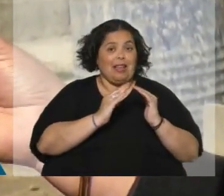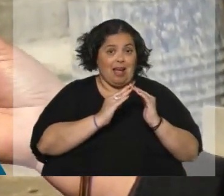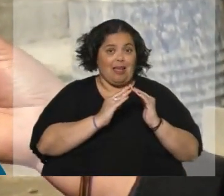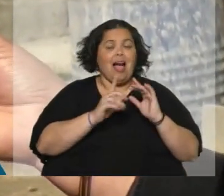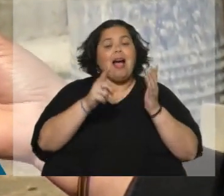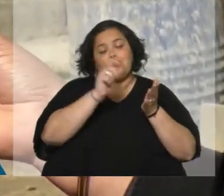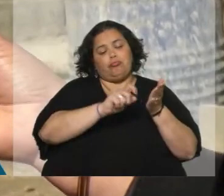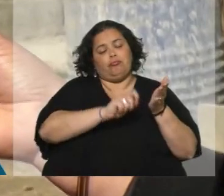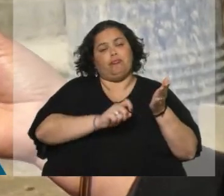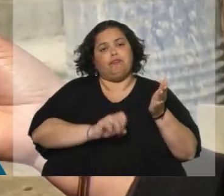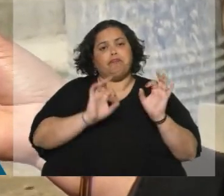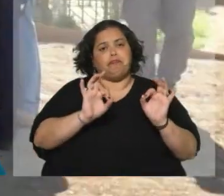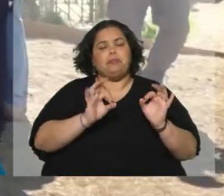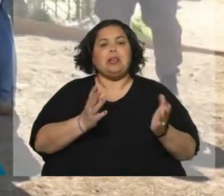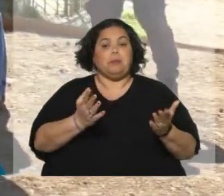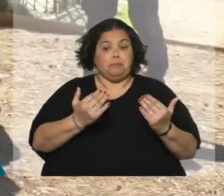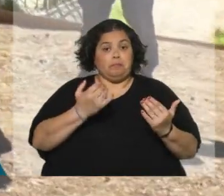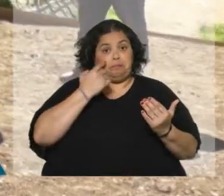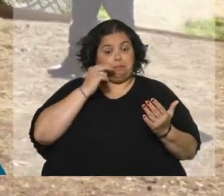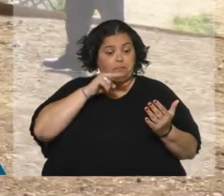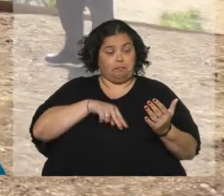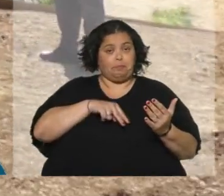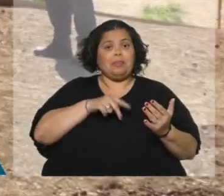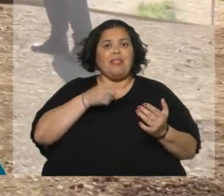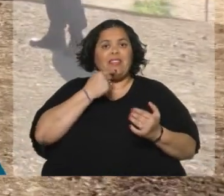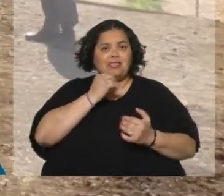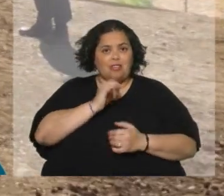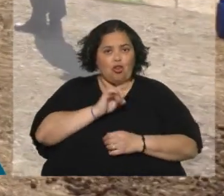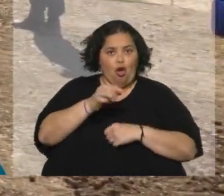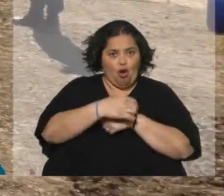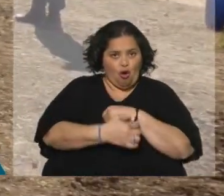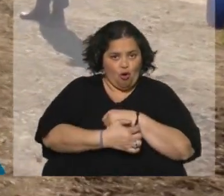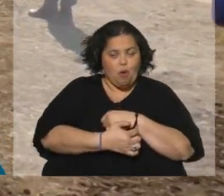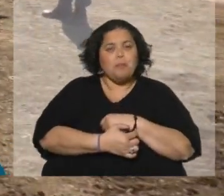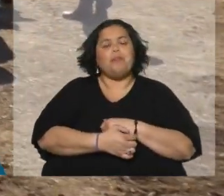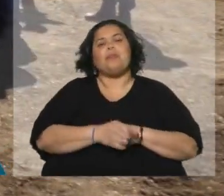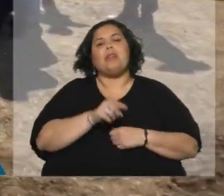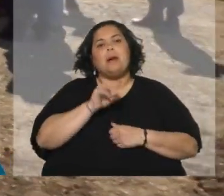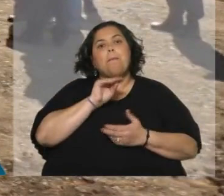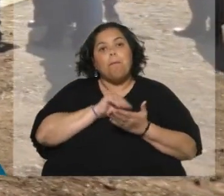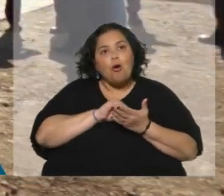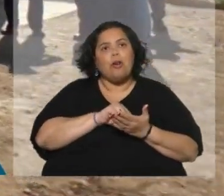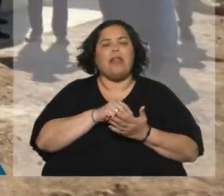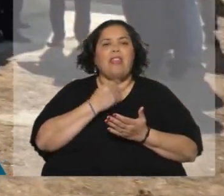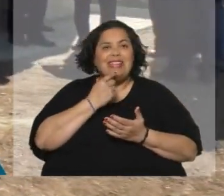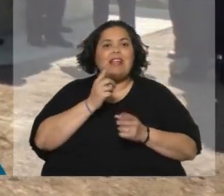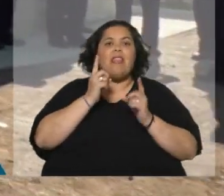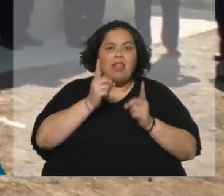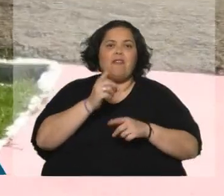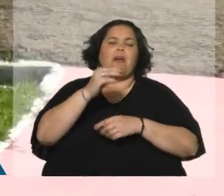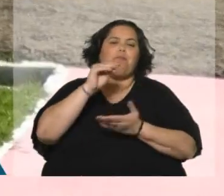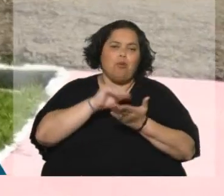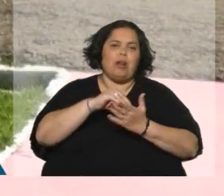manda a a la al iner especialmente a la dinasa pone tiene que poner se le ponga